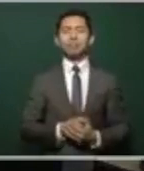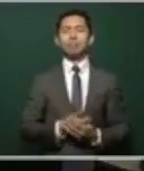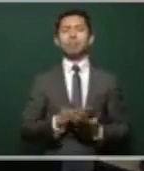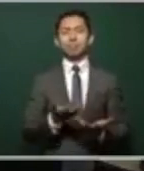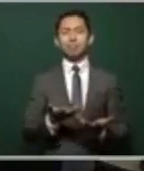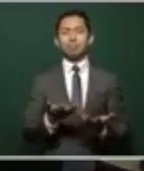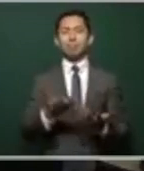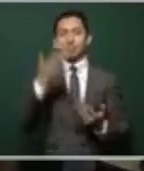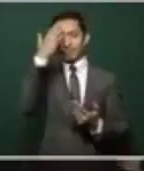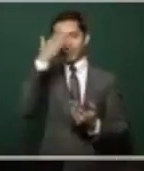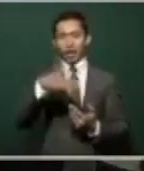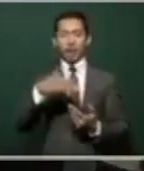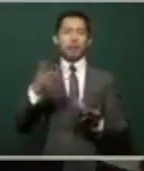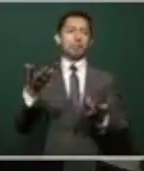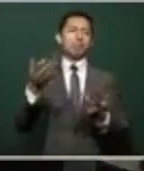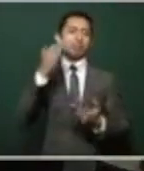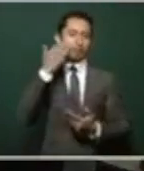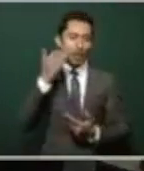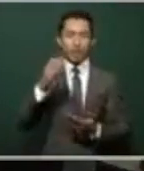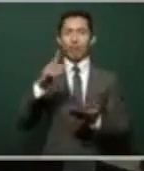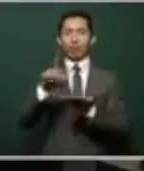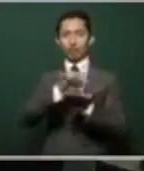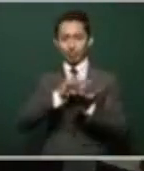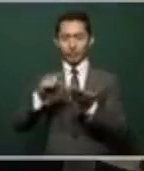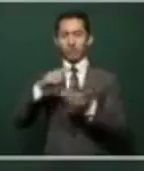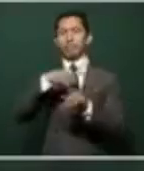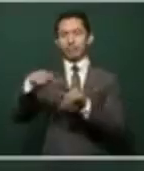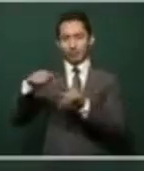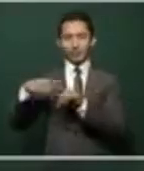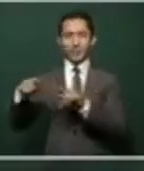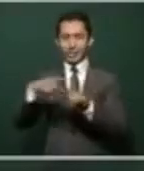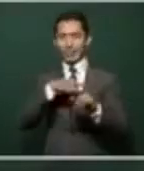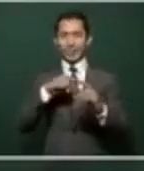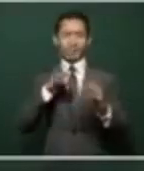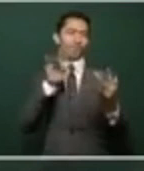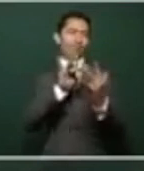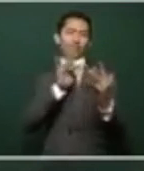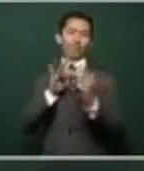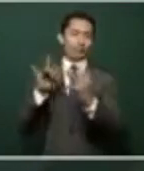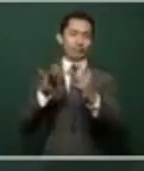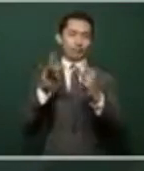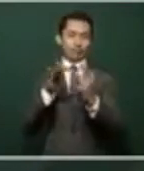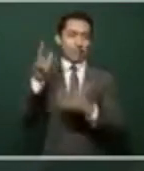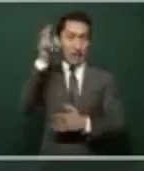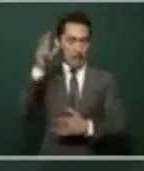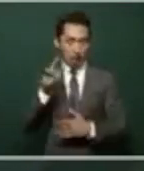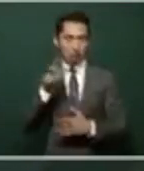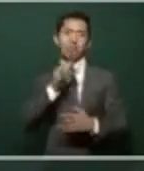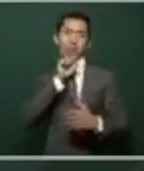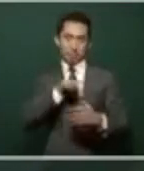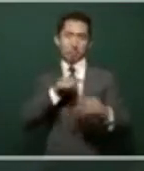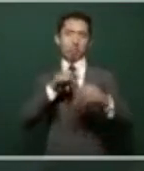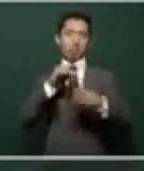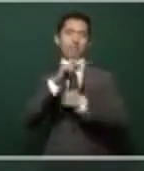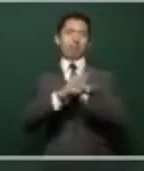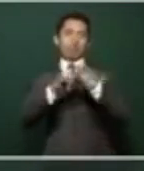hacen periodismo en redes sociales, en Hidalgo y en el país.